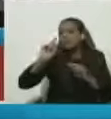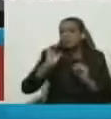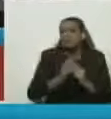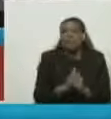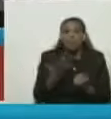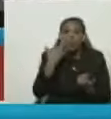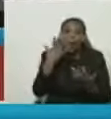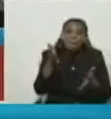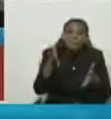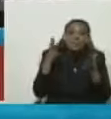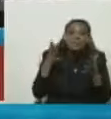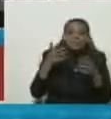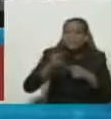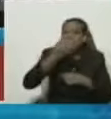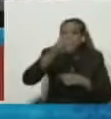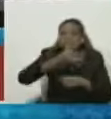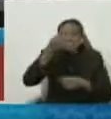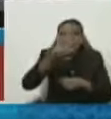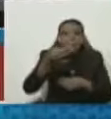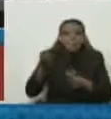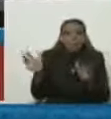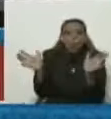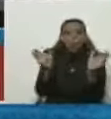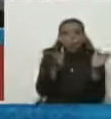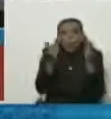para que la victoria siempre sea